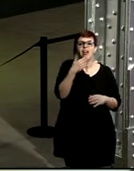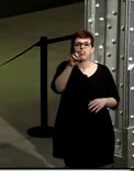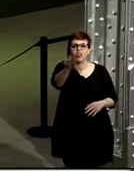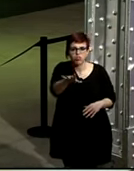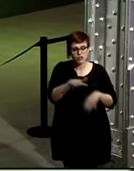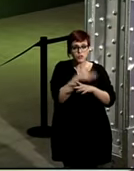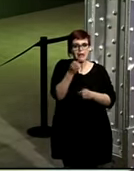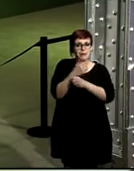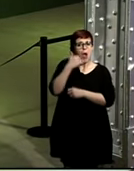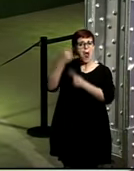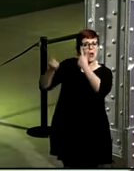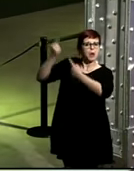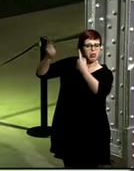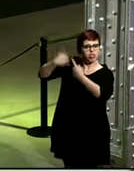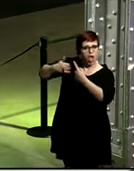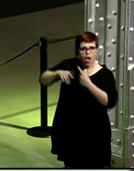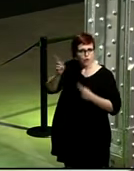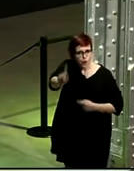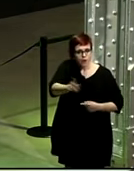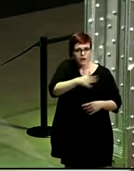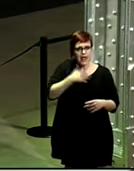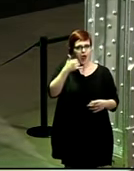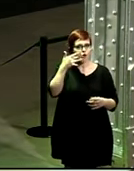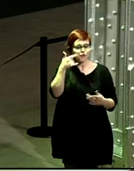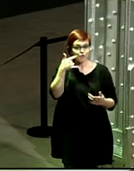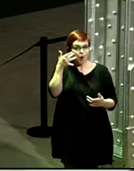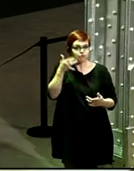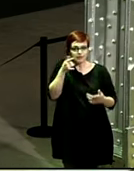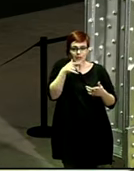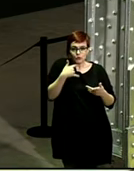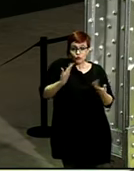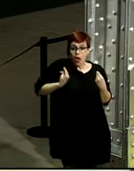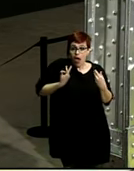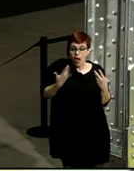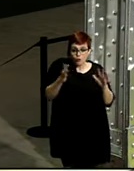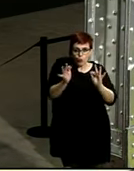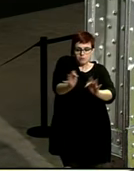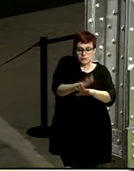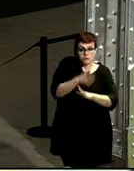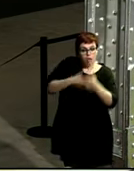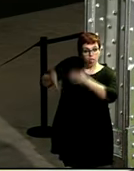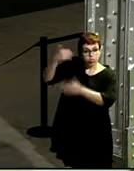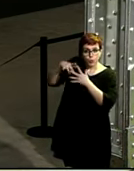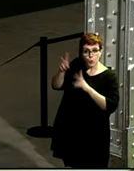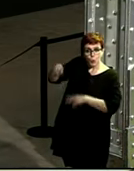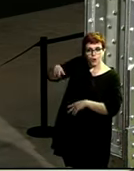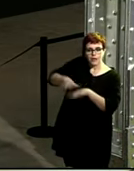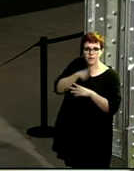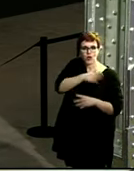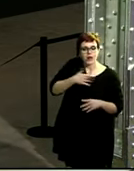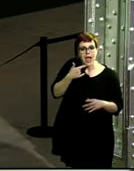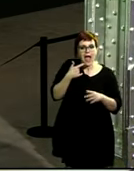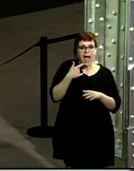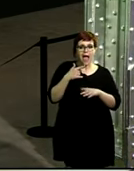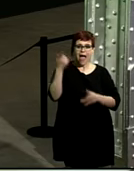que hubieran hecho trabajos, sino quería algo más puro, más virgen, que junto con mi abuela se alimentaran de Tosar, de